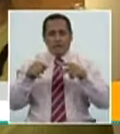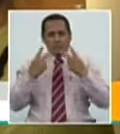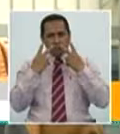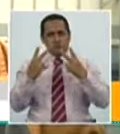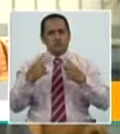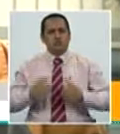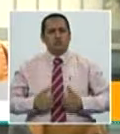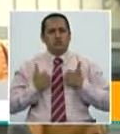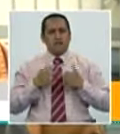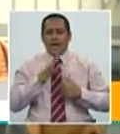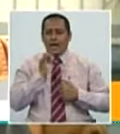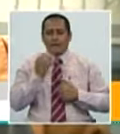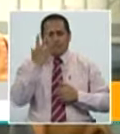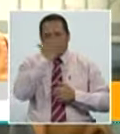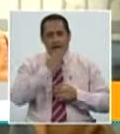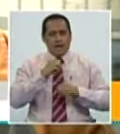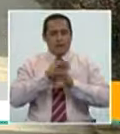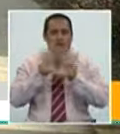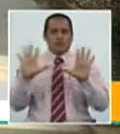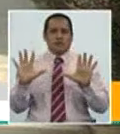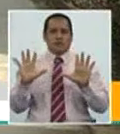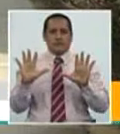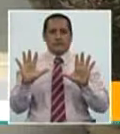Ellos ven la vida de una forma hermosa.